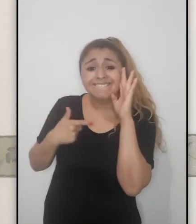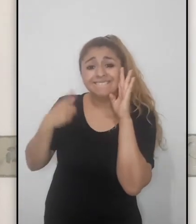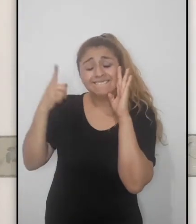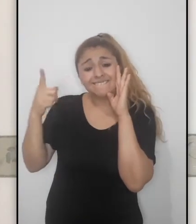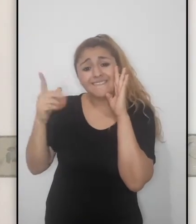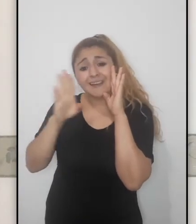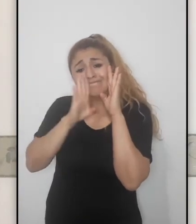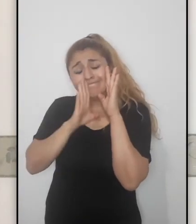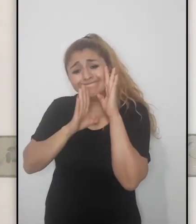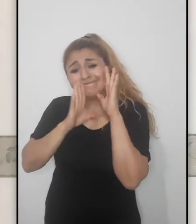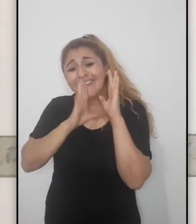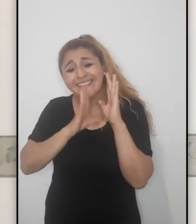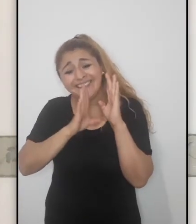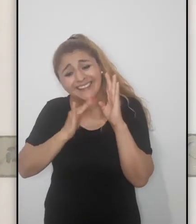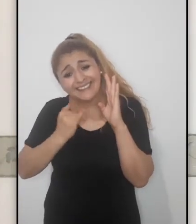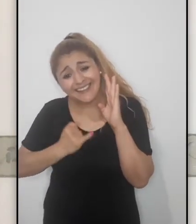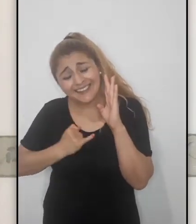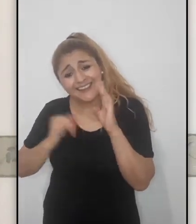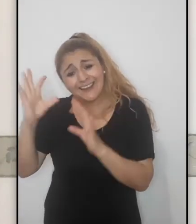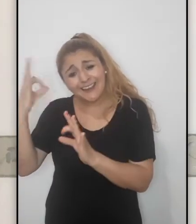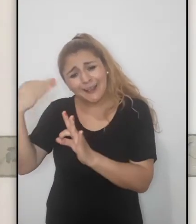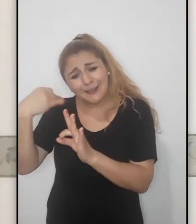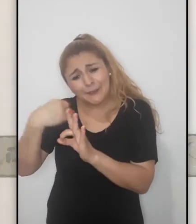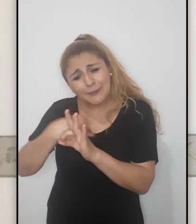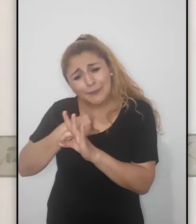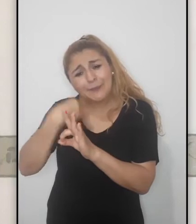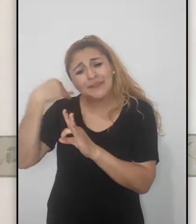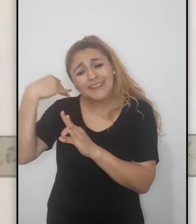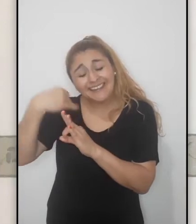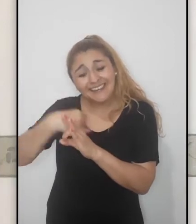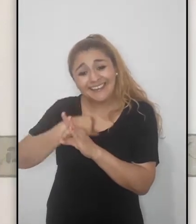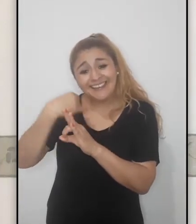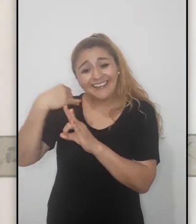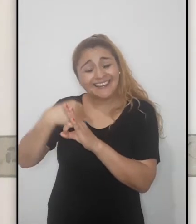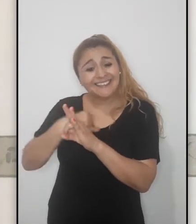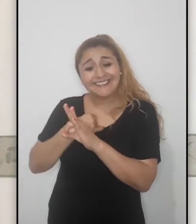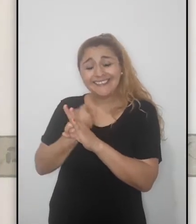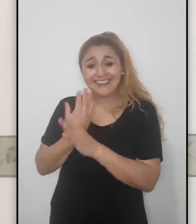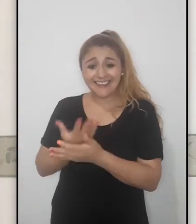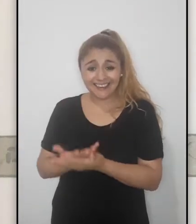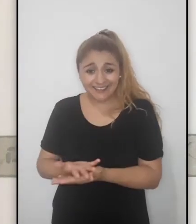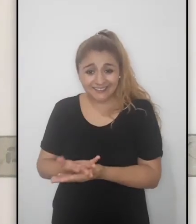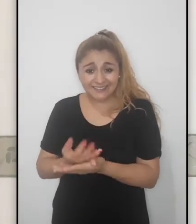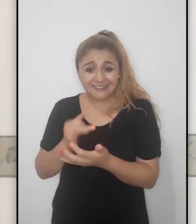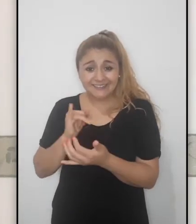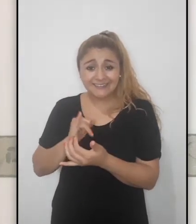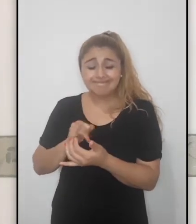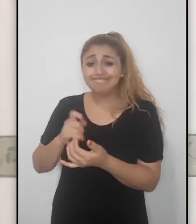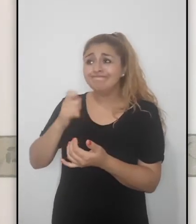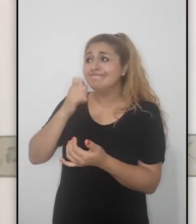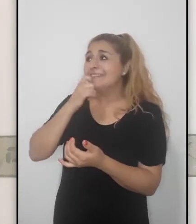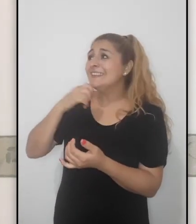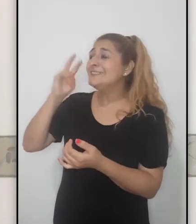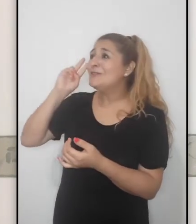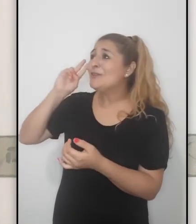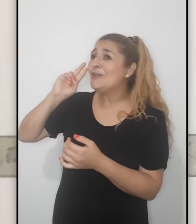a una perfección en el cual el temor a dios el tener a dios como centro en donde siendo cristo